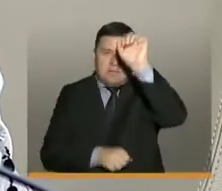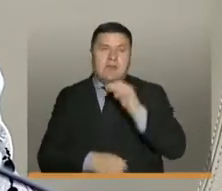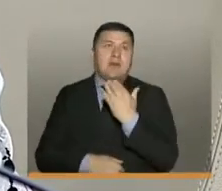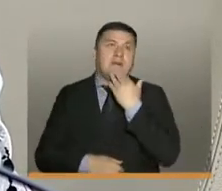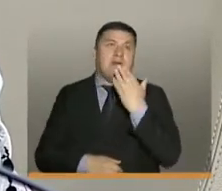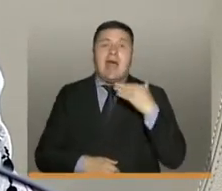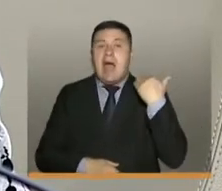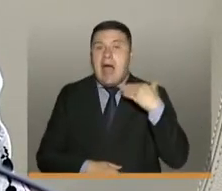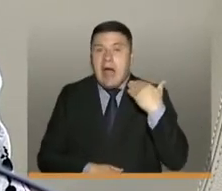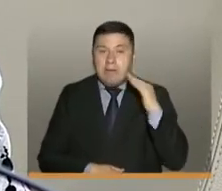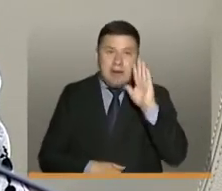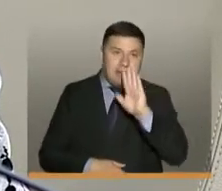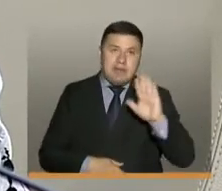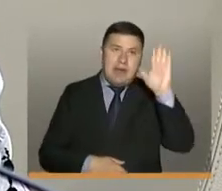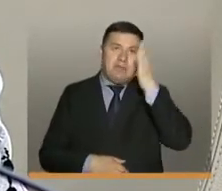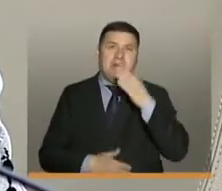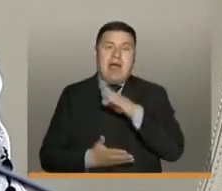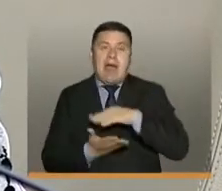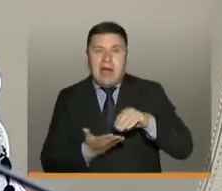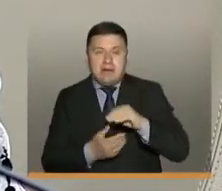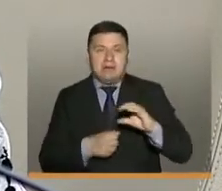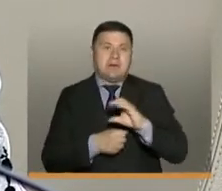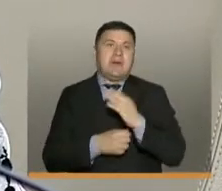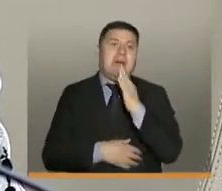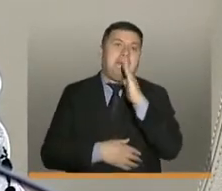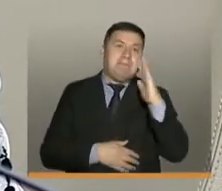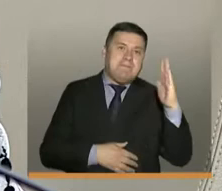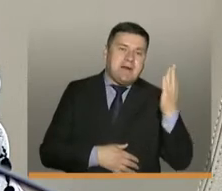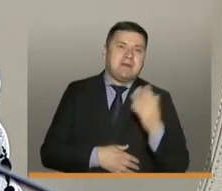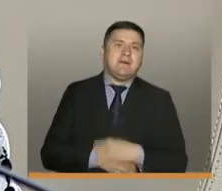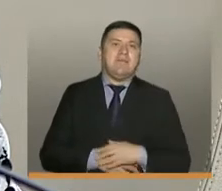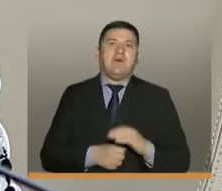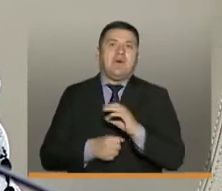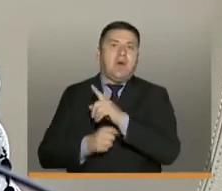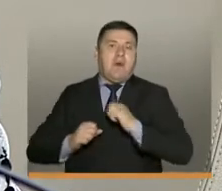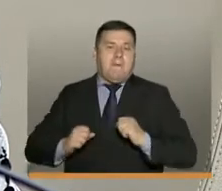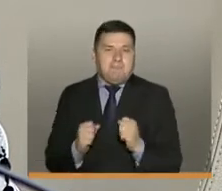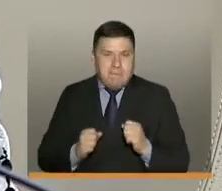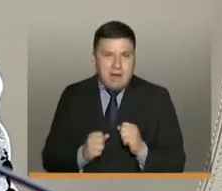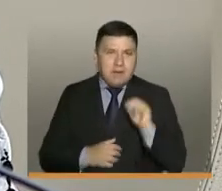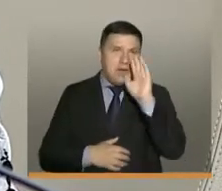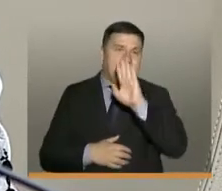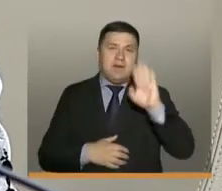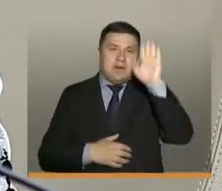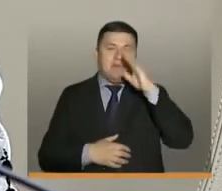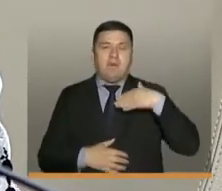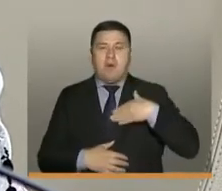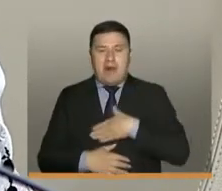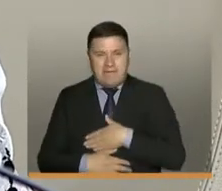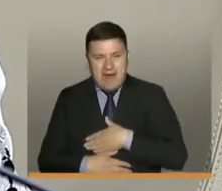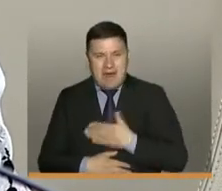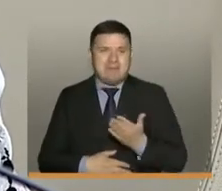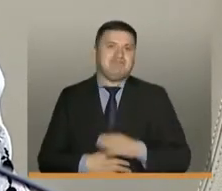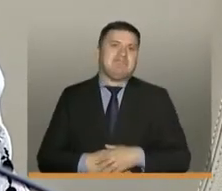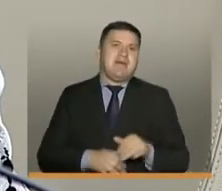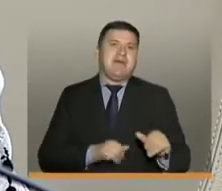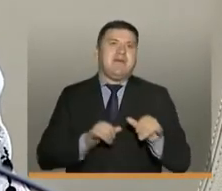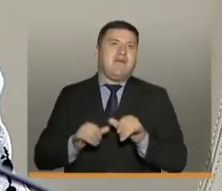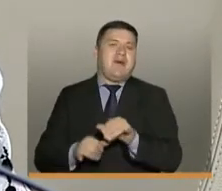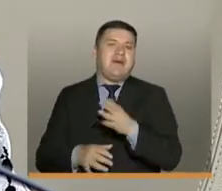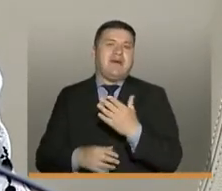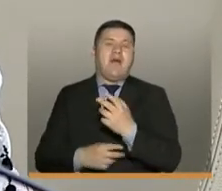como Armenia, departamentos como Atlántico, ciudades como Barranquilla, ciudades como Bogotá, departamento de Bolívar,